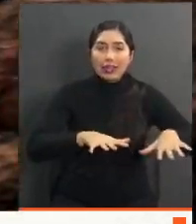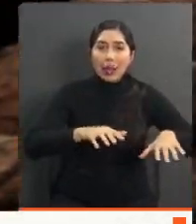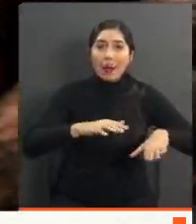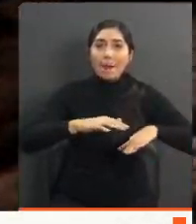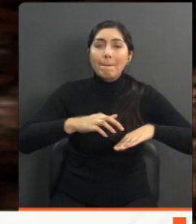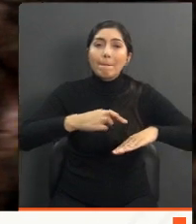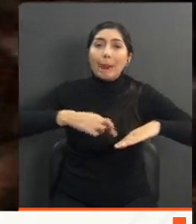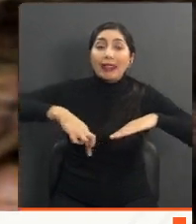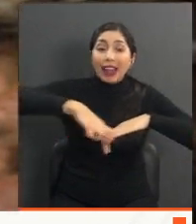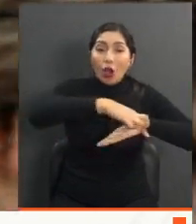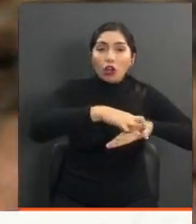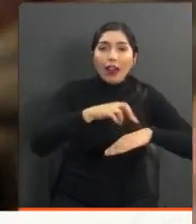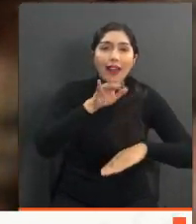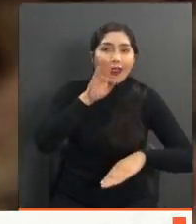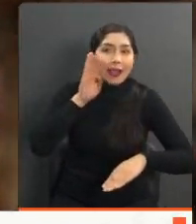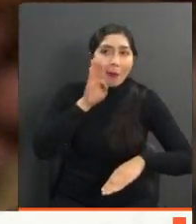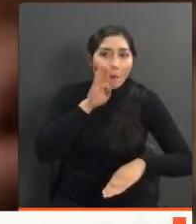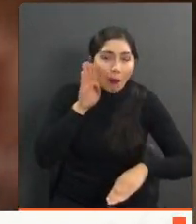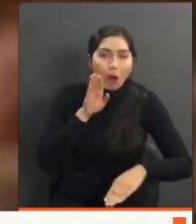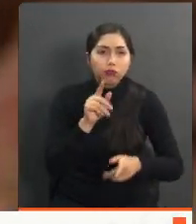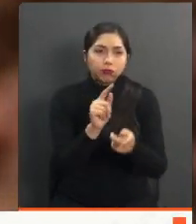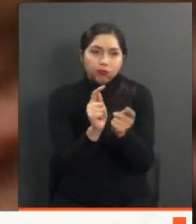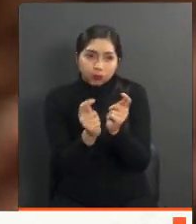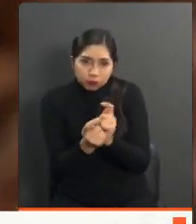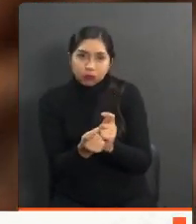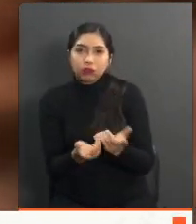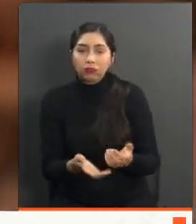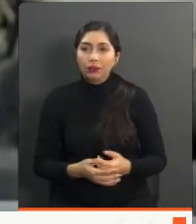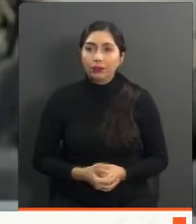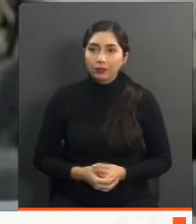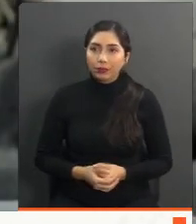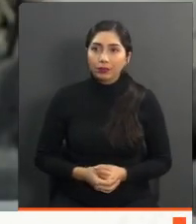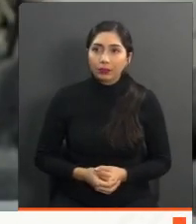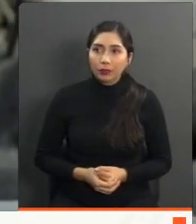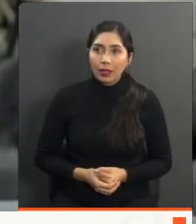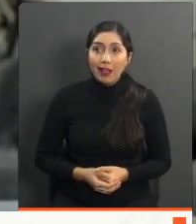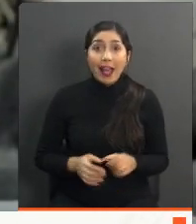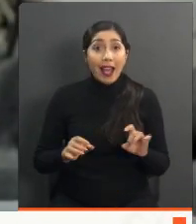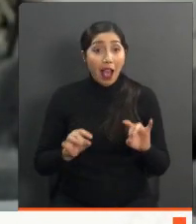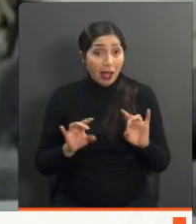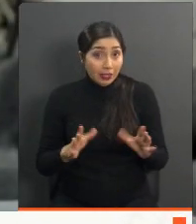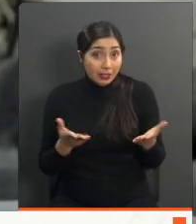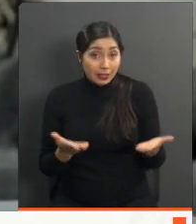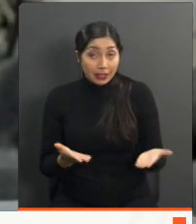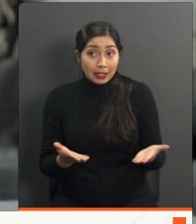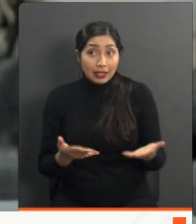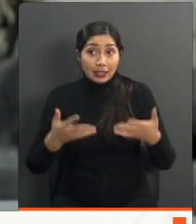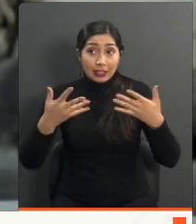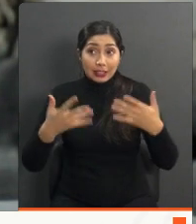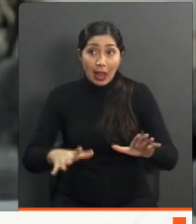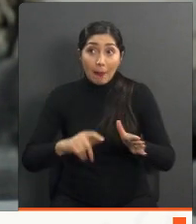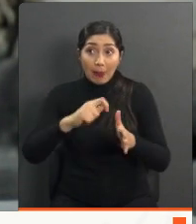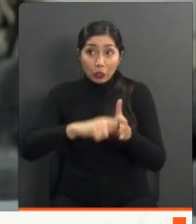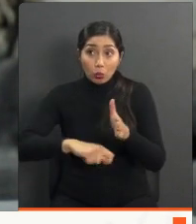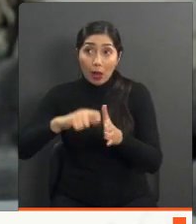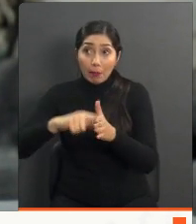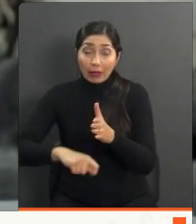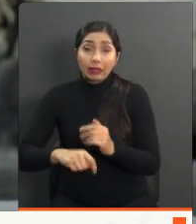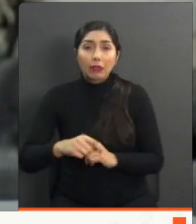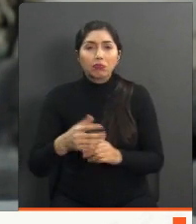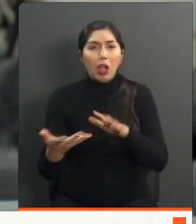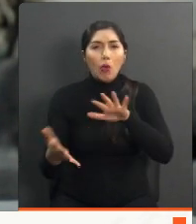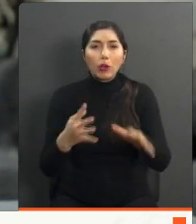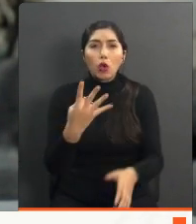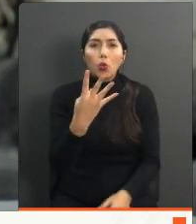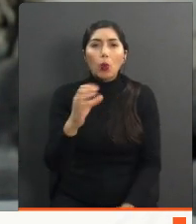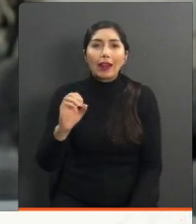mariscos por huellas mangueras y cabos uvas así como estamos ya jugando en forma de respuesta de 40 toneladas versión